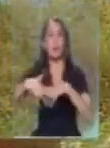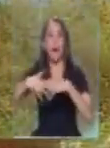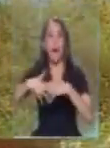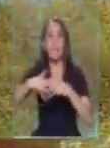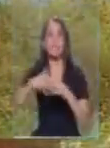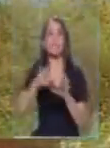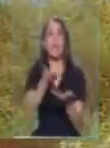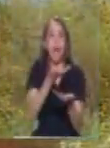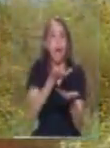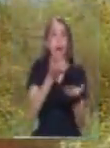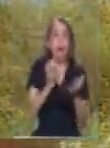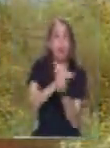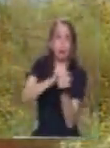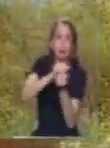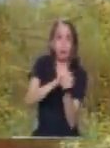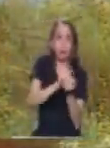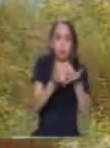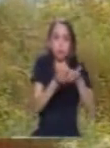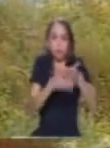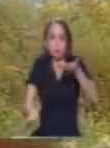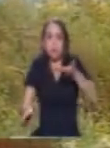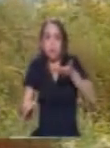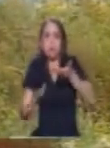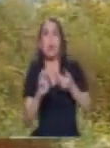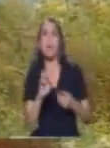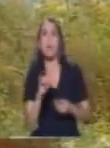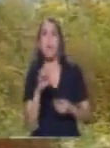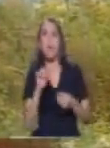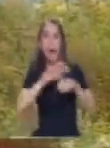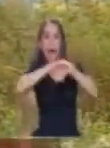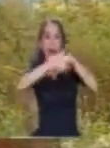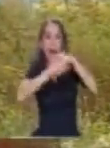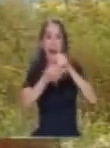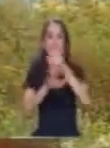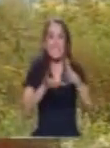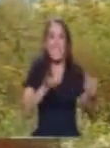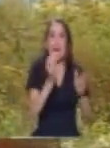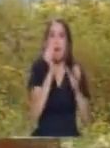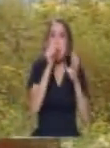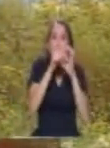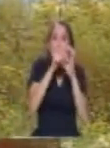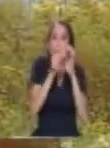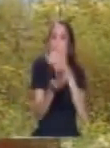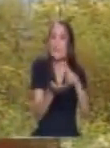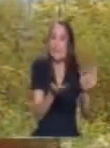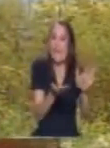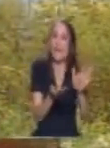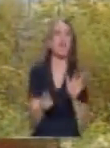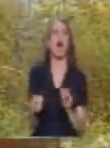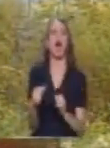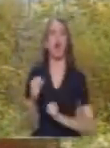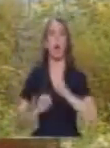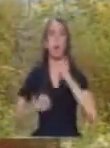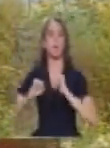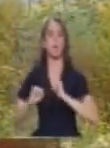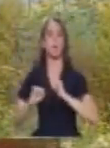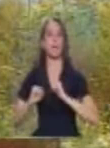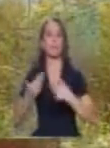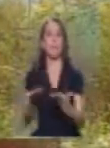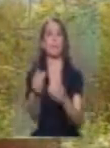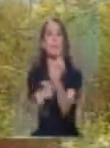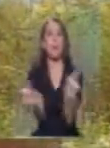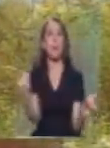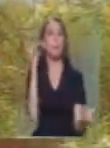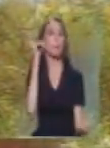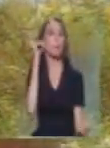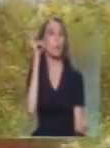que nos va a permitir obtener esta pulpa y finalmente terminar como una unidad de negocio para las mujeres